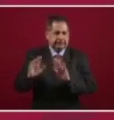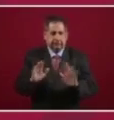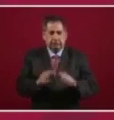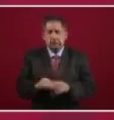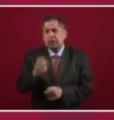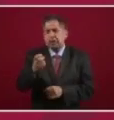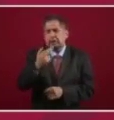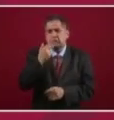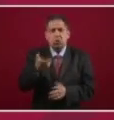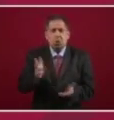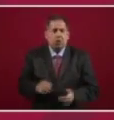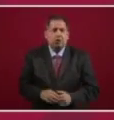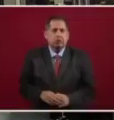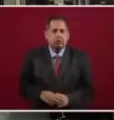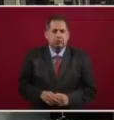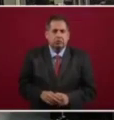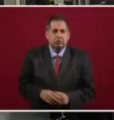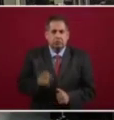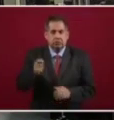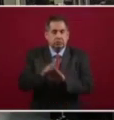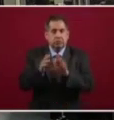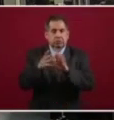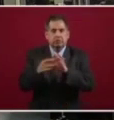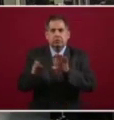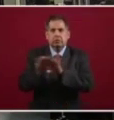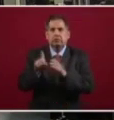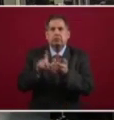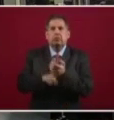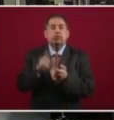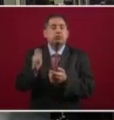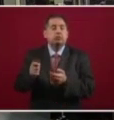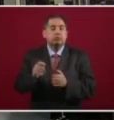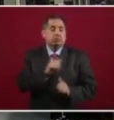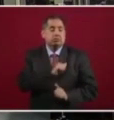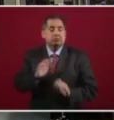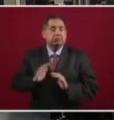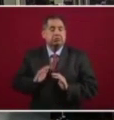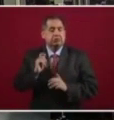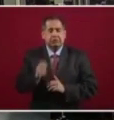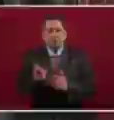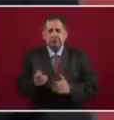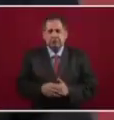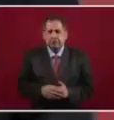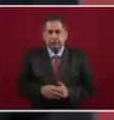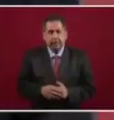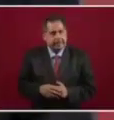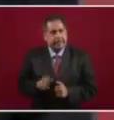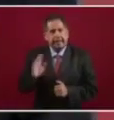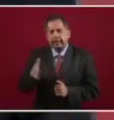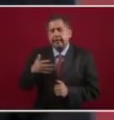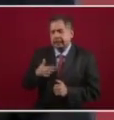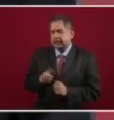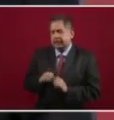Eso es lo mejor en el caso de los militares, y es entendible